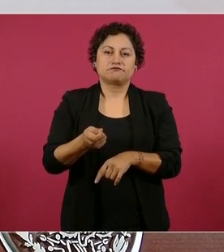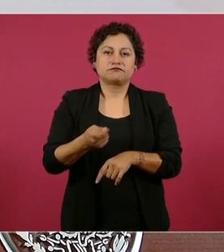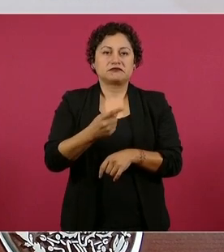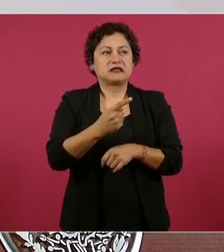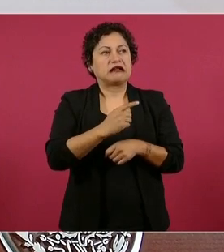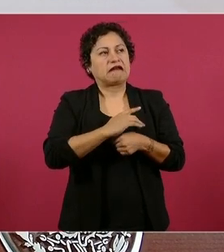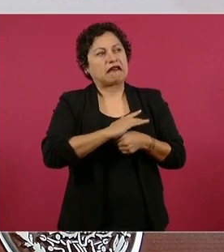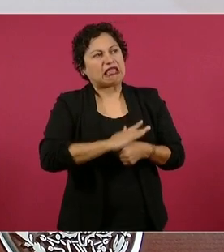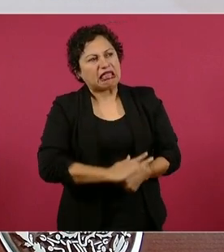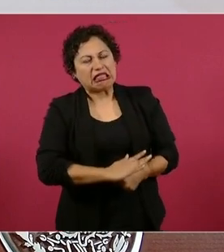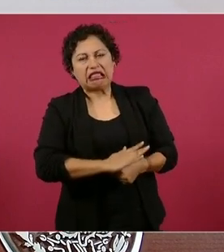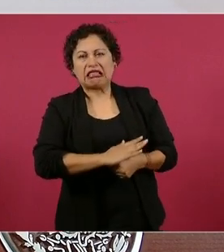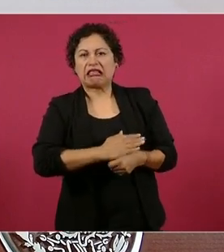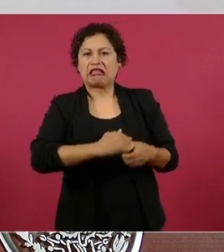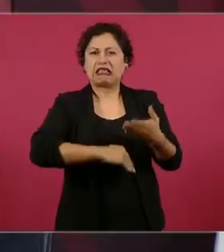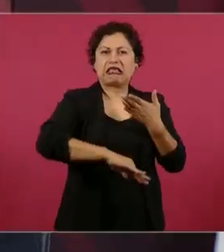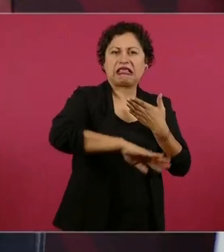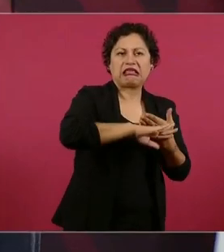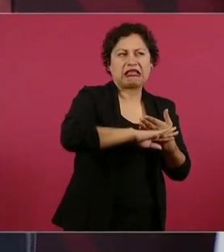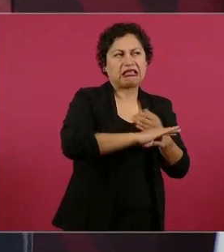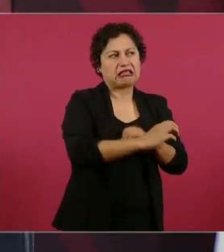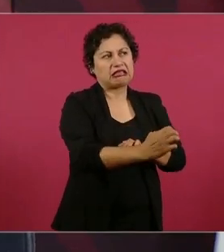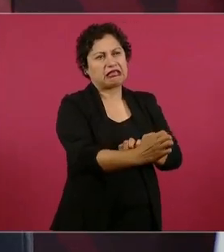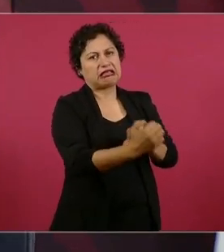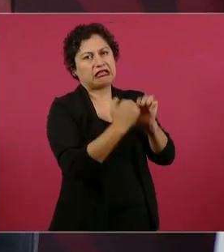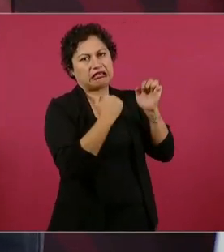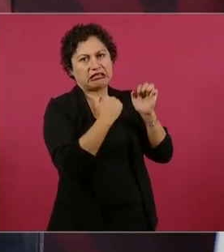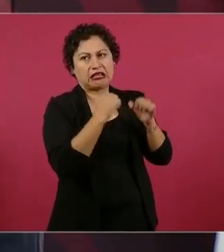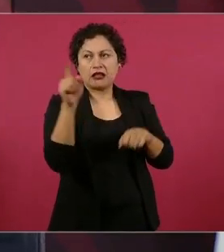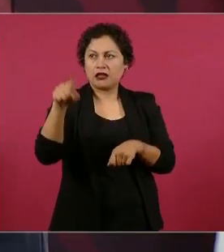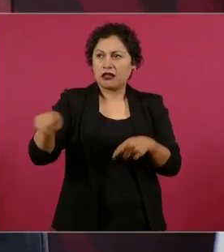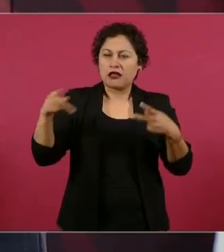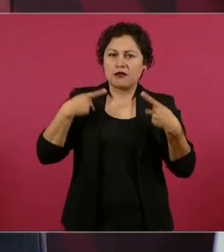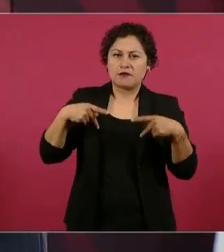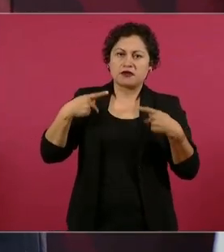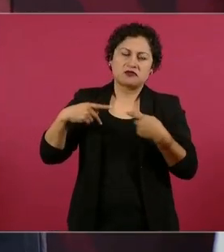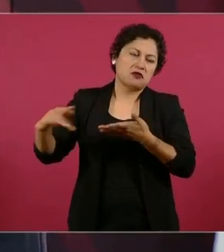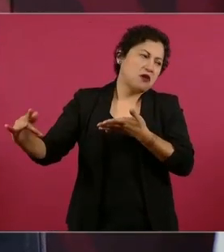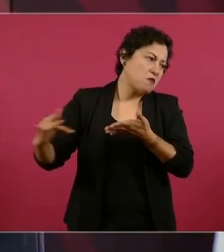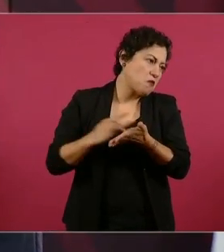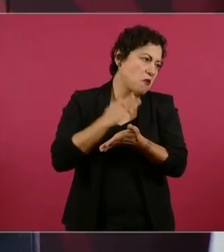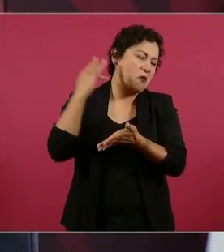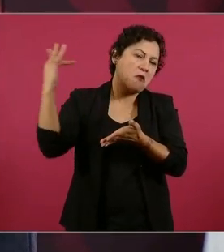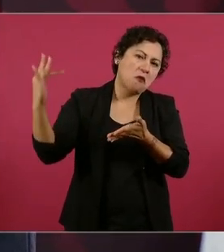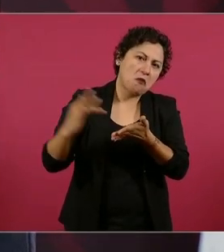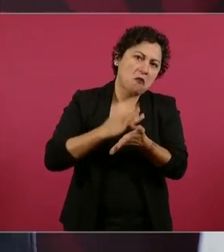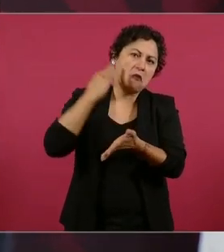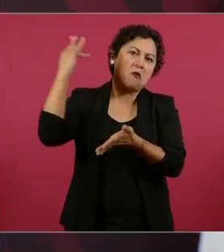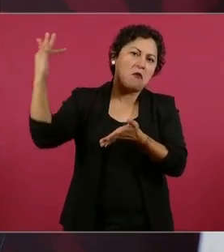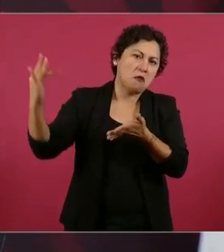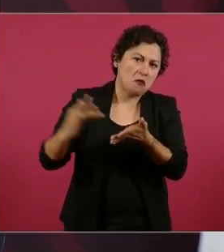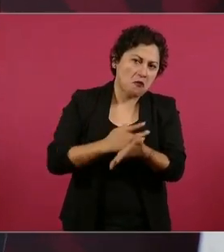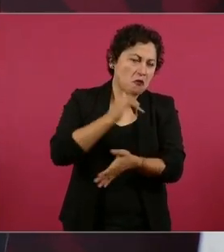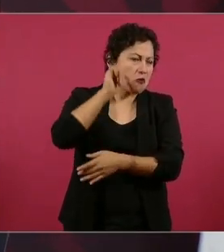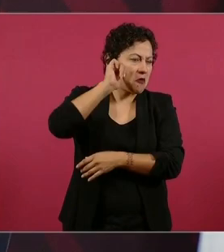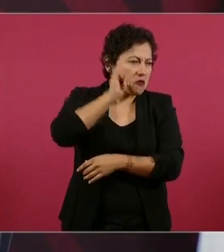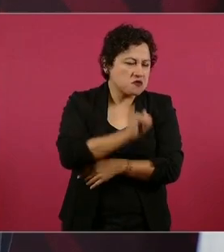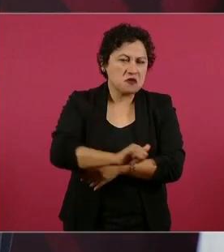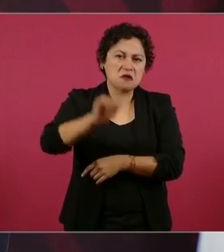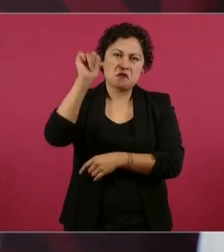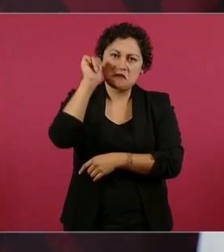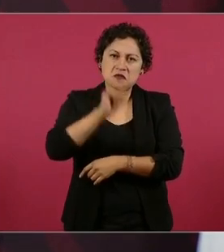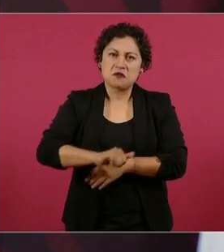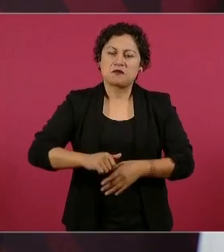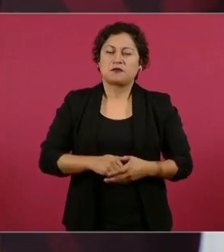siempre. Cuando fraudes, siempre el pueblo de apoyando. Cuando